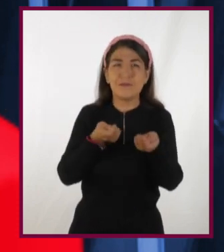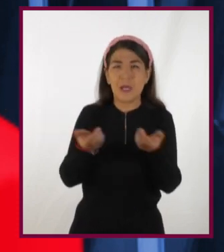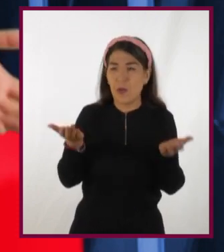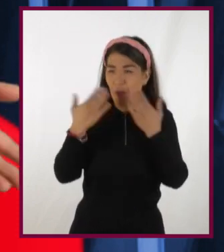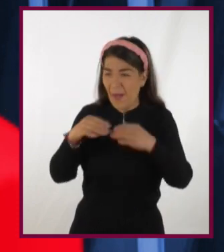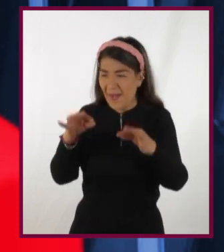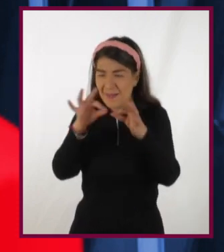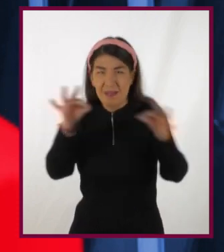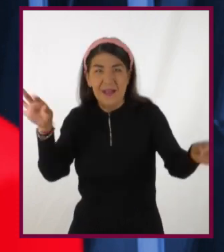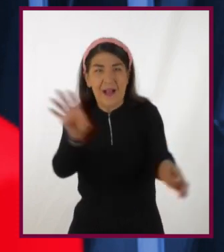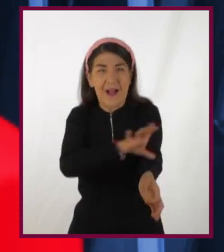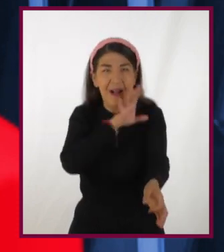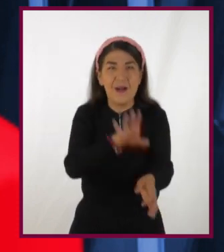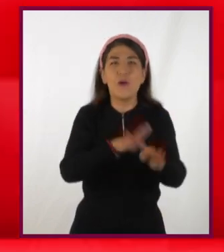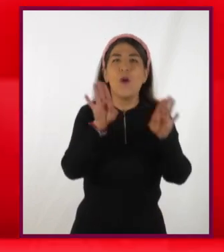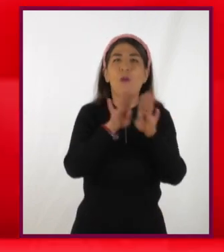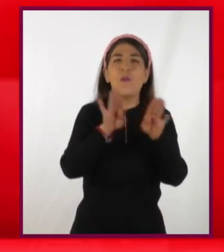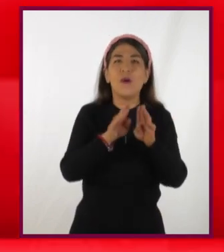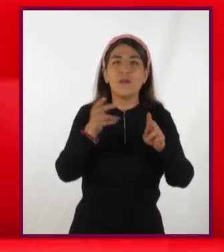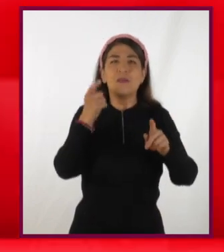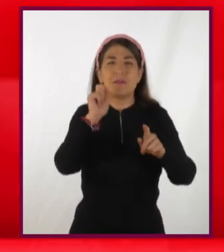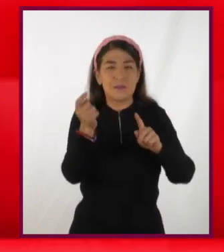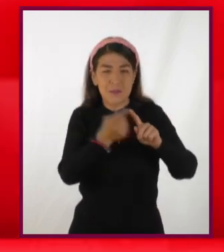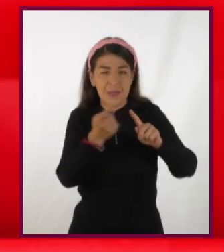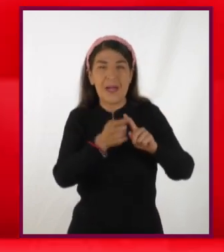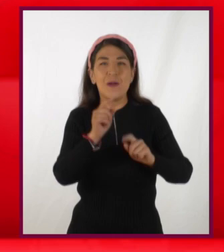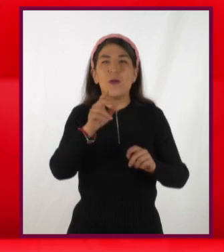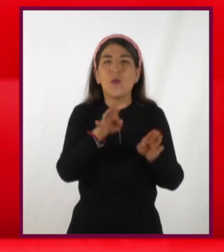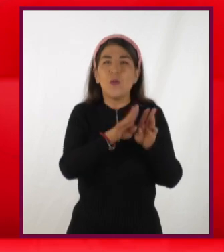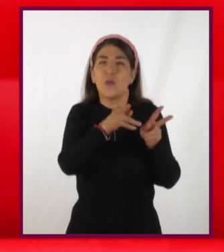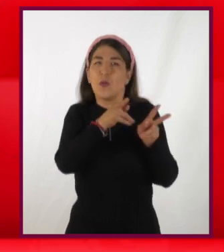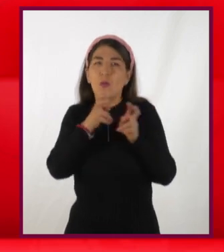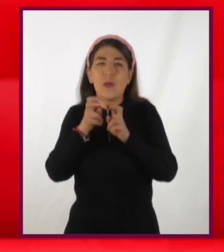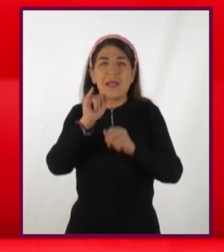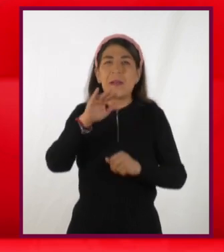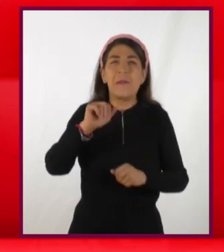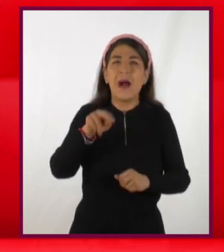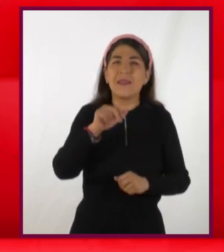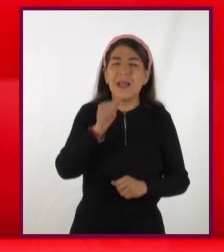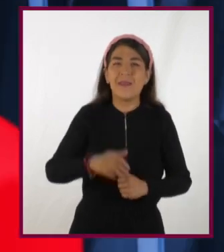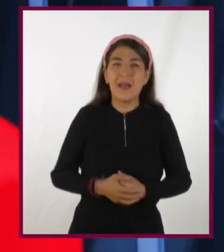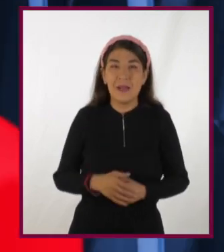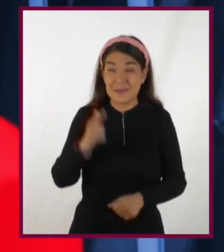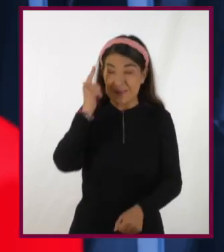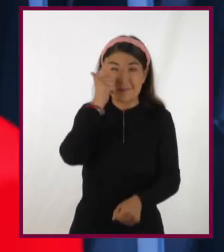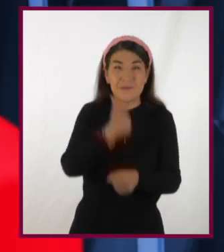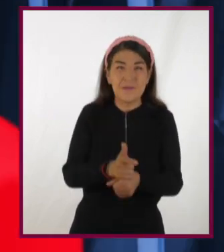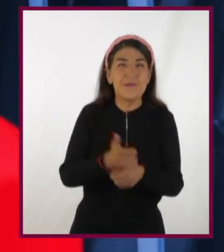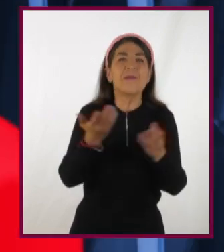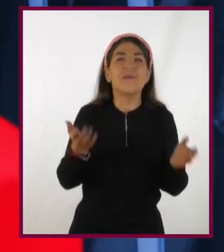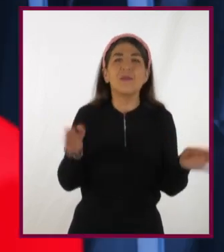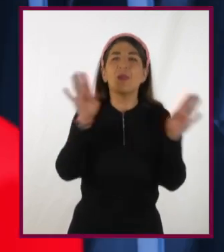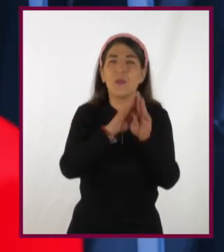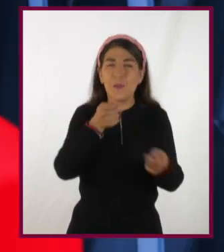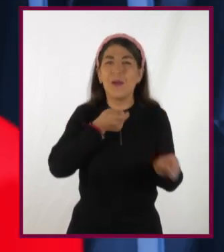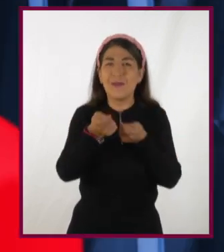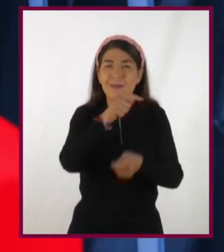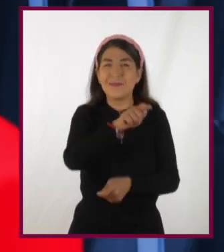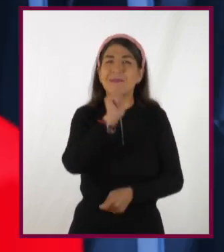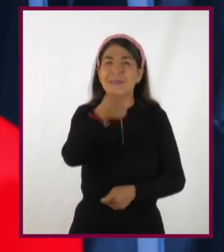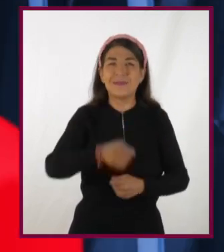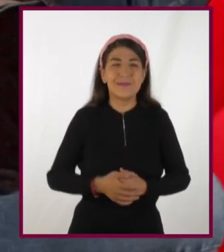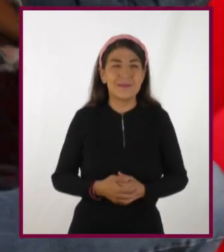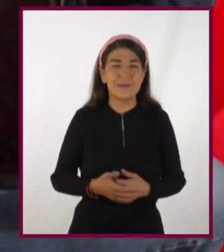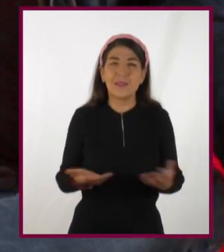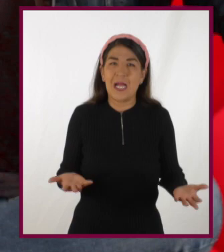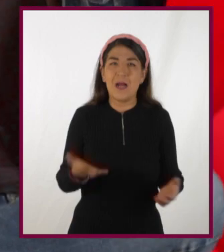controlarlo? No había ni un cable ni un imán. Claro, cuando lo descubres es muy sencillo. Y pues la única variable que controlaba